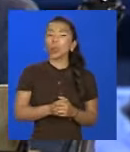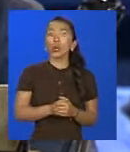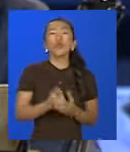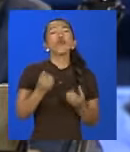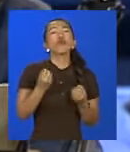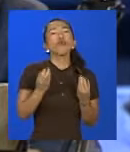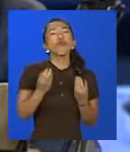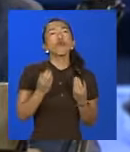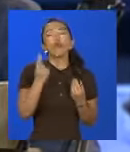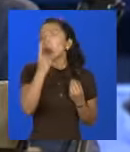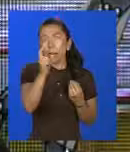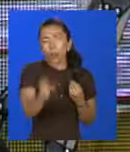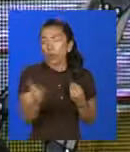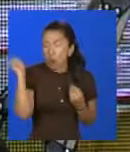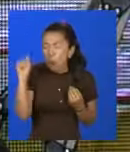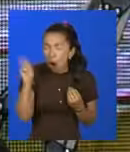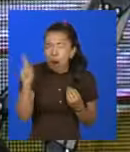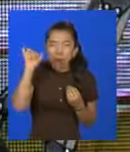sin posibilidad de retorno?